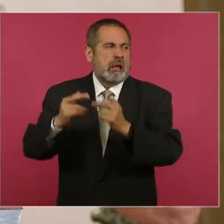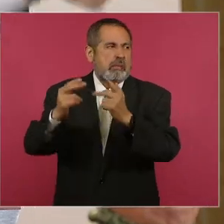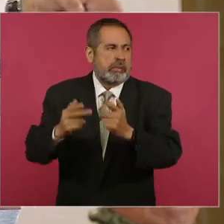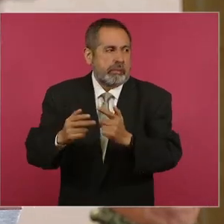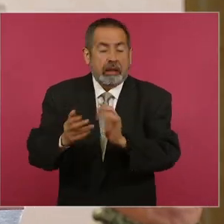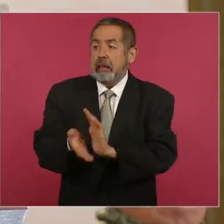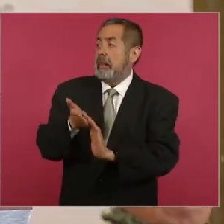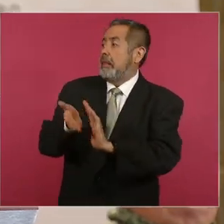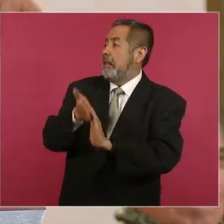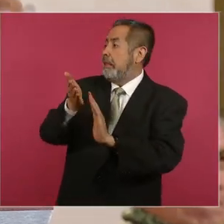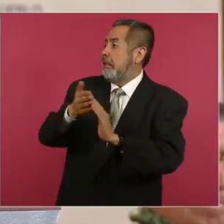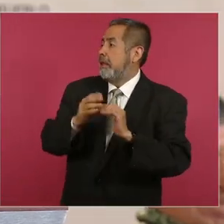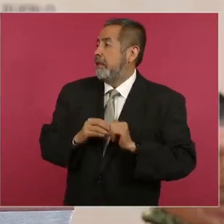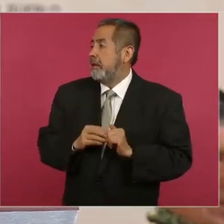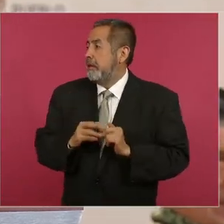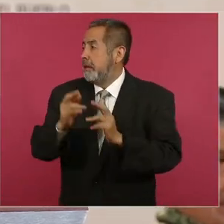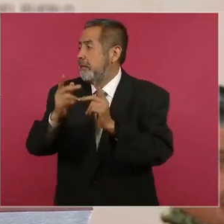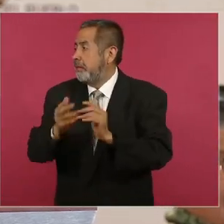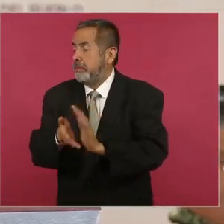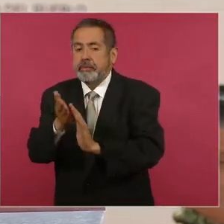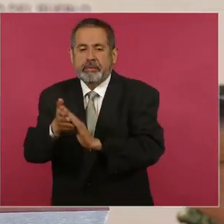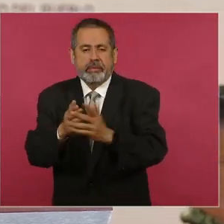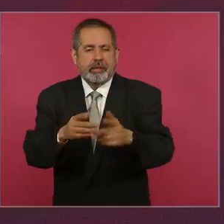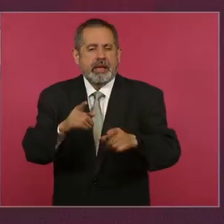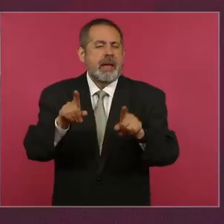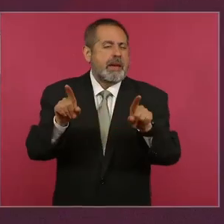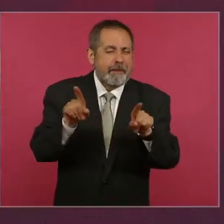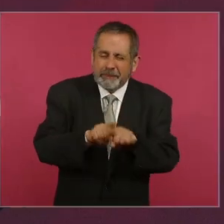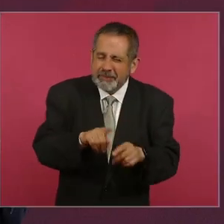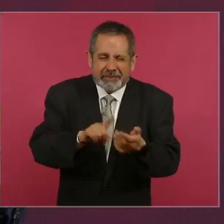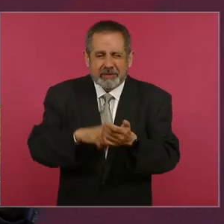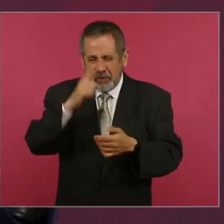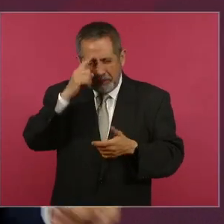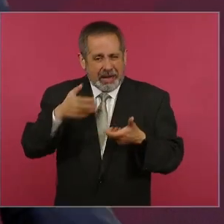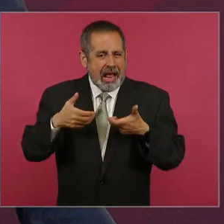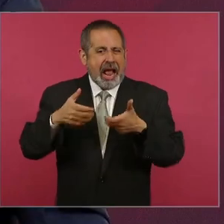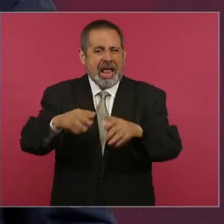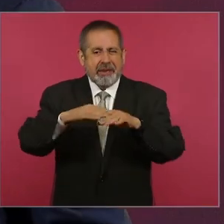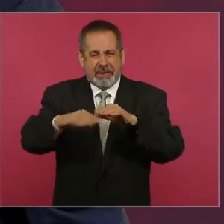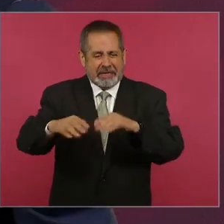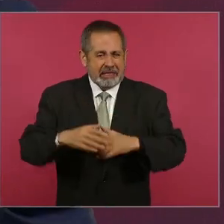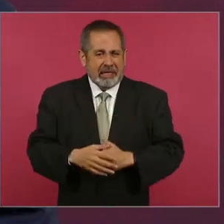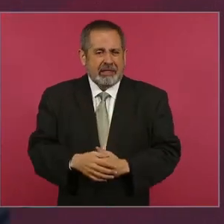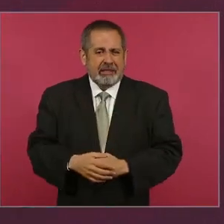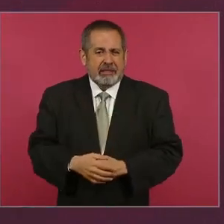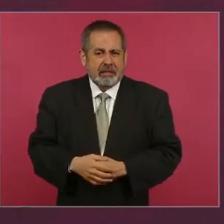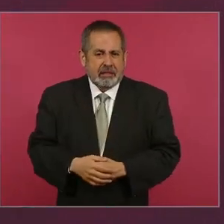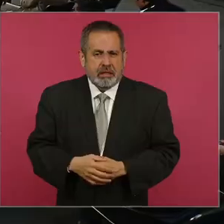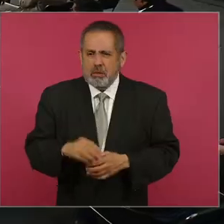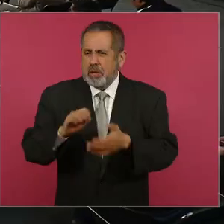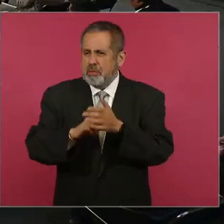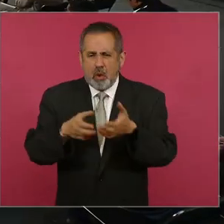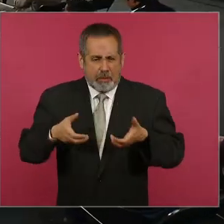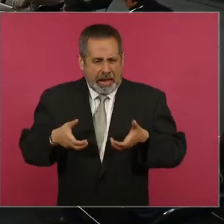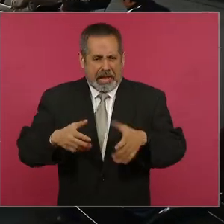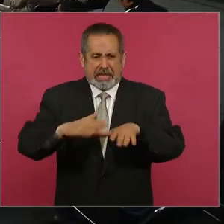como lo de cuando los moches para las calles y las banquetas, estaban bien las